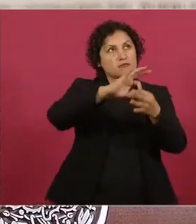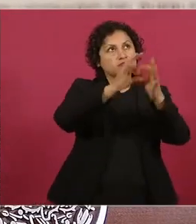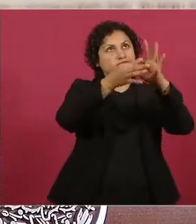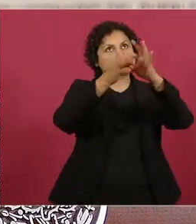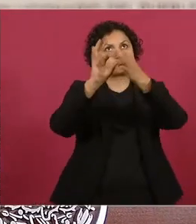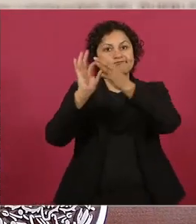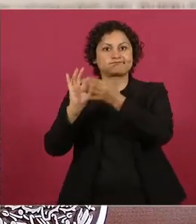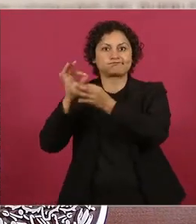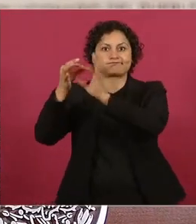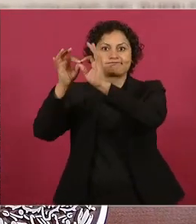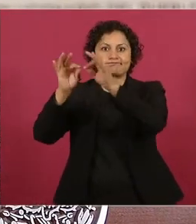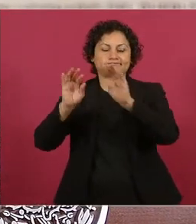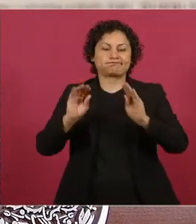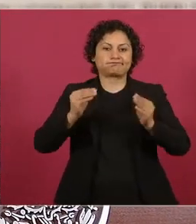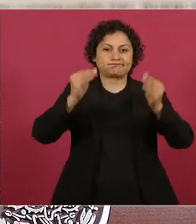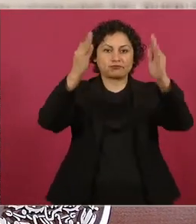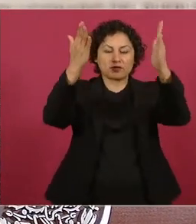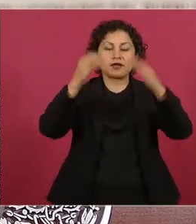a ver si